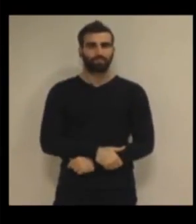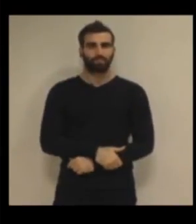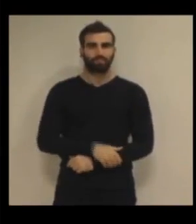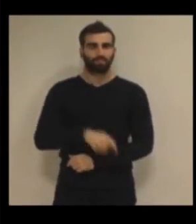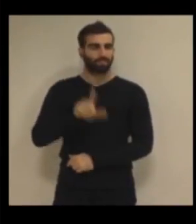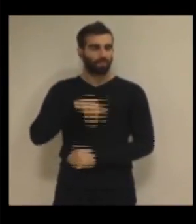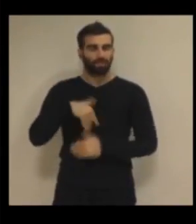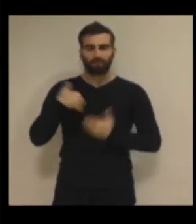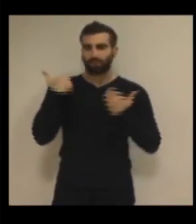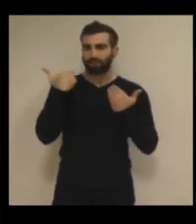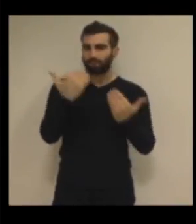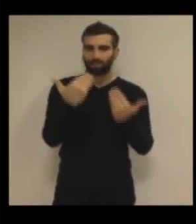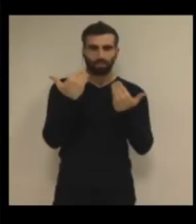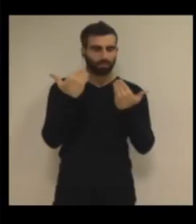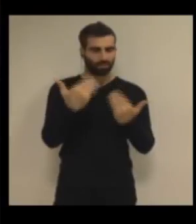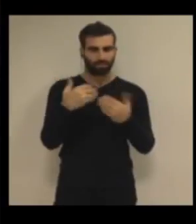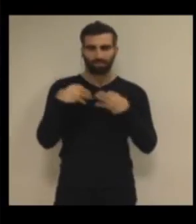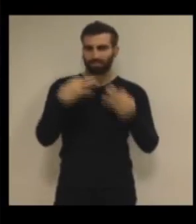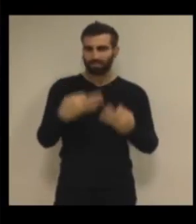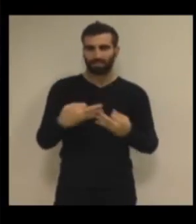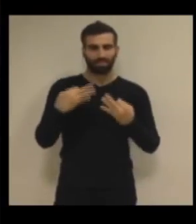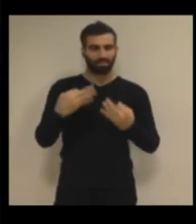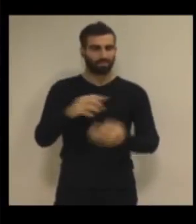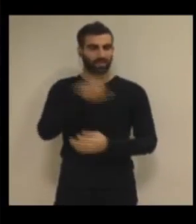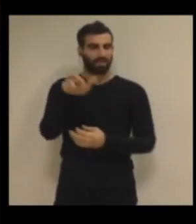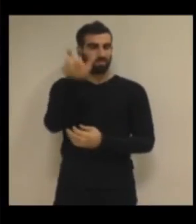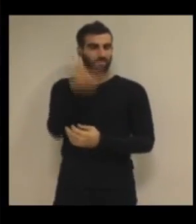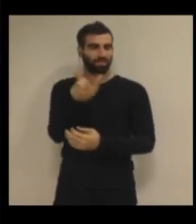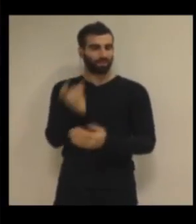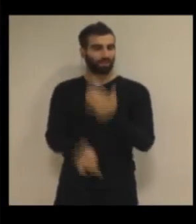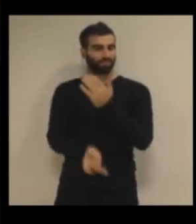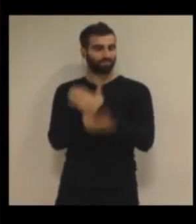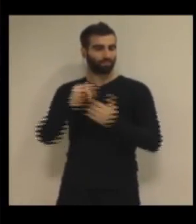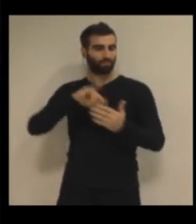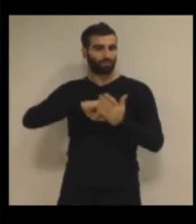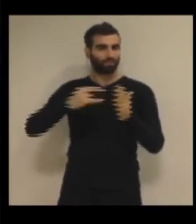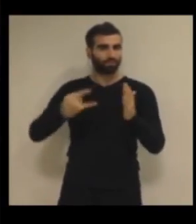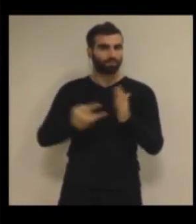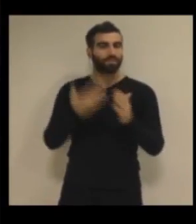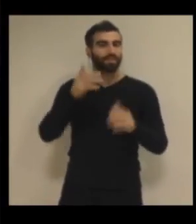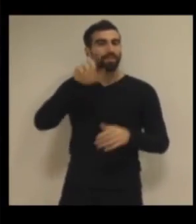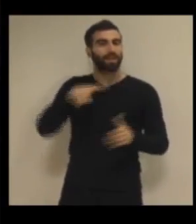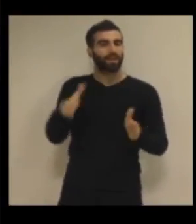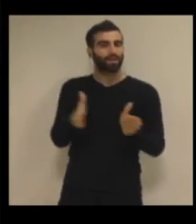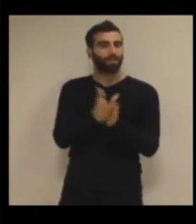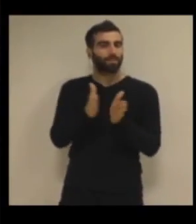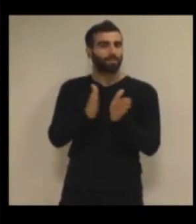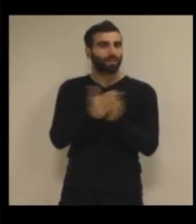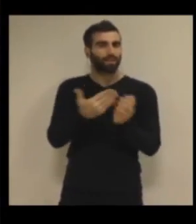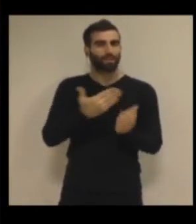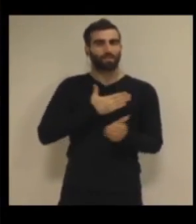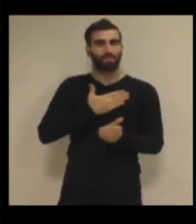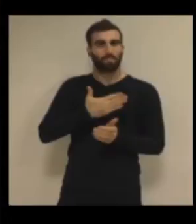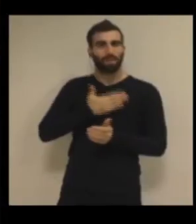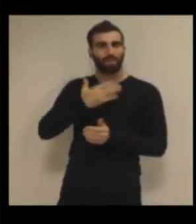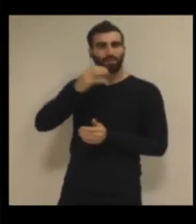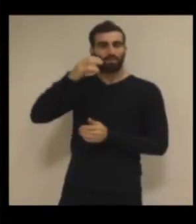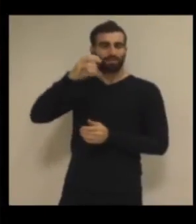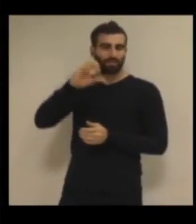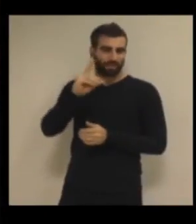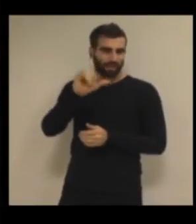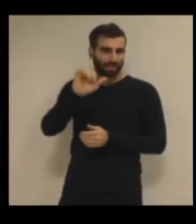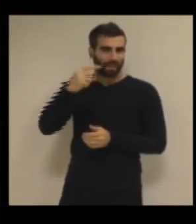gracias, como siempre, porque si, igual que sin los patronos esto no es posible, sin mis compañeros Diego Soriano y Aurora Bustelo tampoco es posible, que no se les ve, pero están